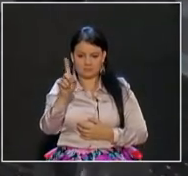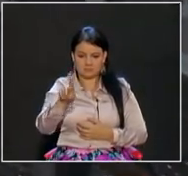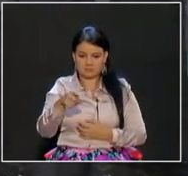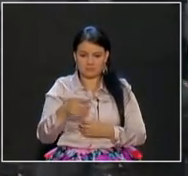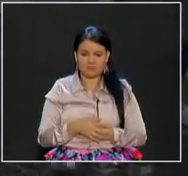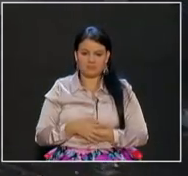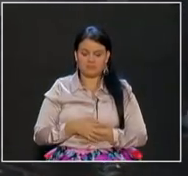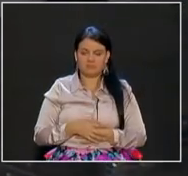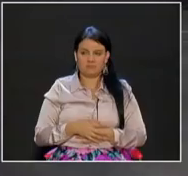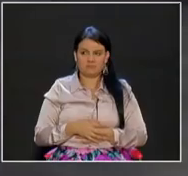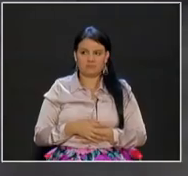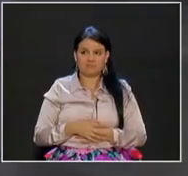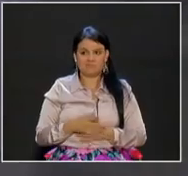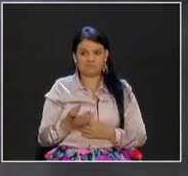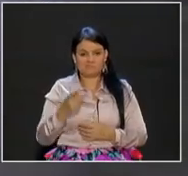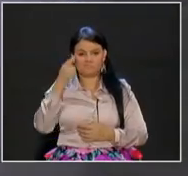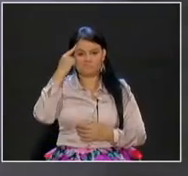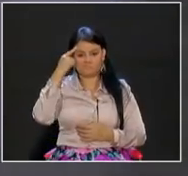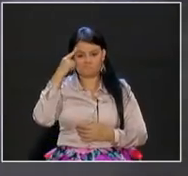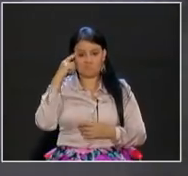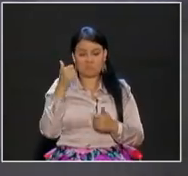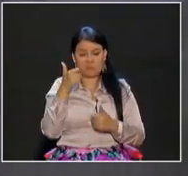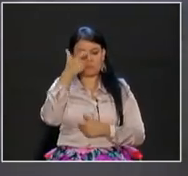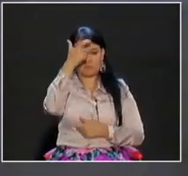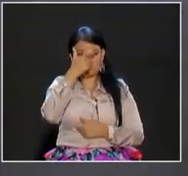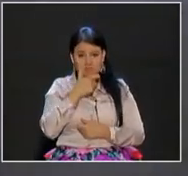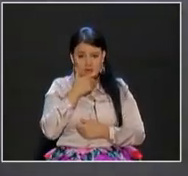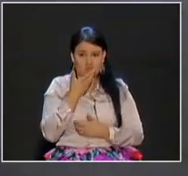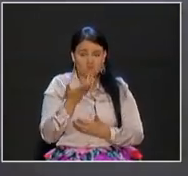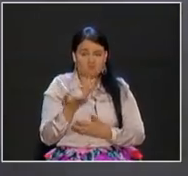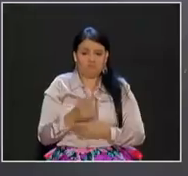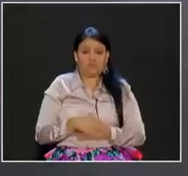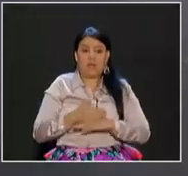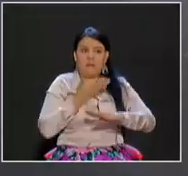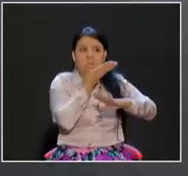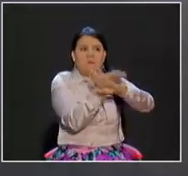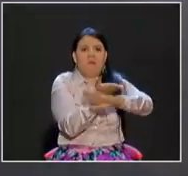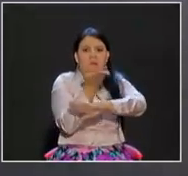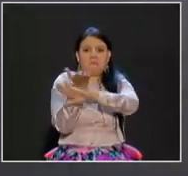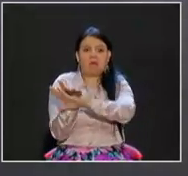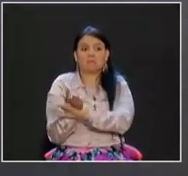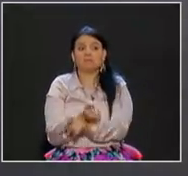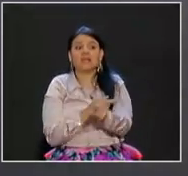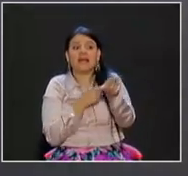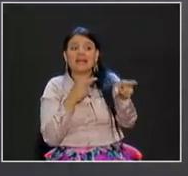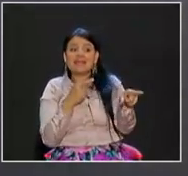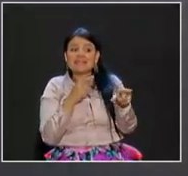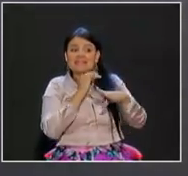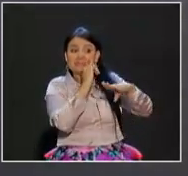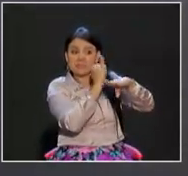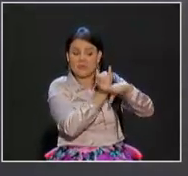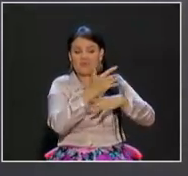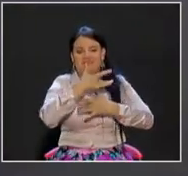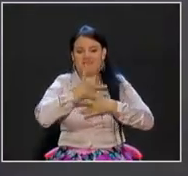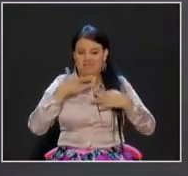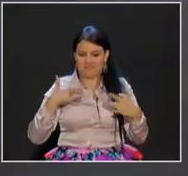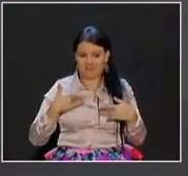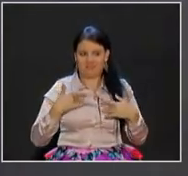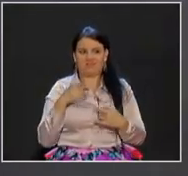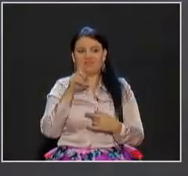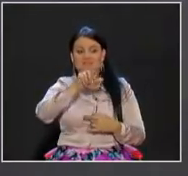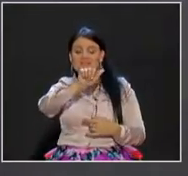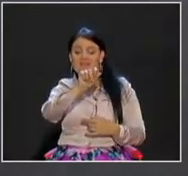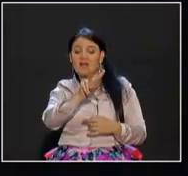candidato serio y con buenas propuestas creo que sabía salud hoy se tiene que defender sabia salud maneja